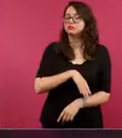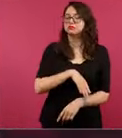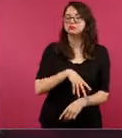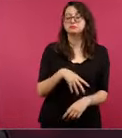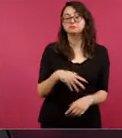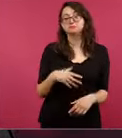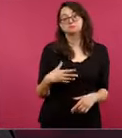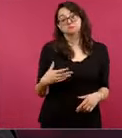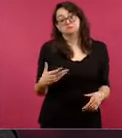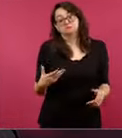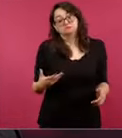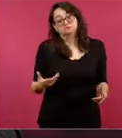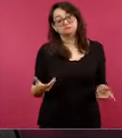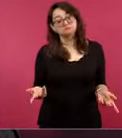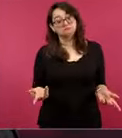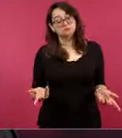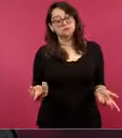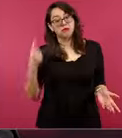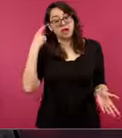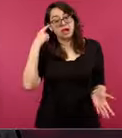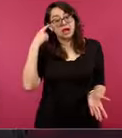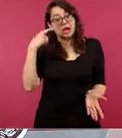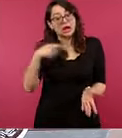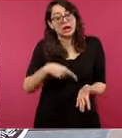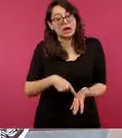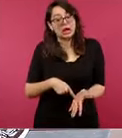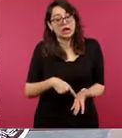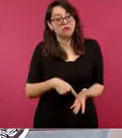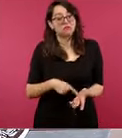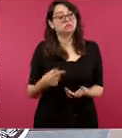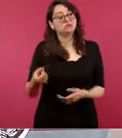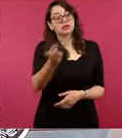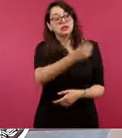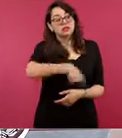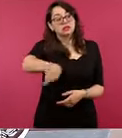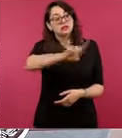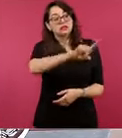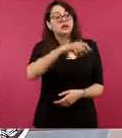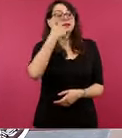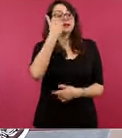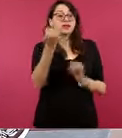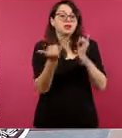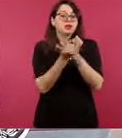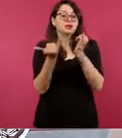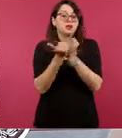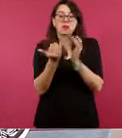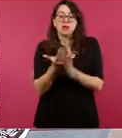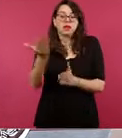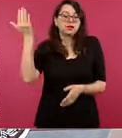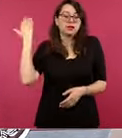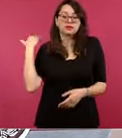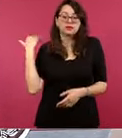creo yo que quisieran que continuara lo mismo que había antes, ¿no?